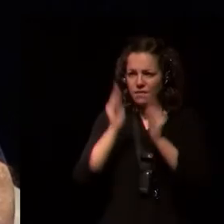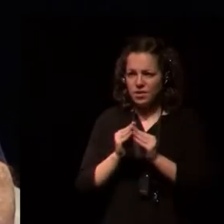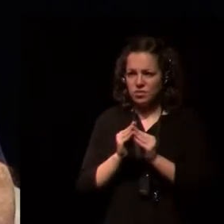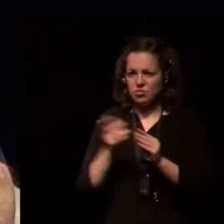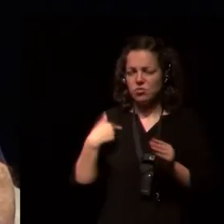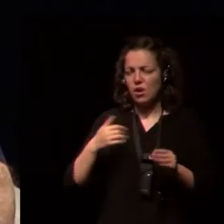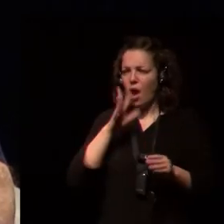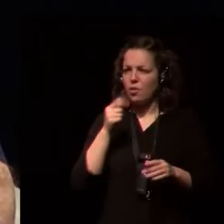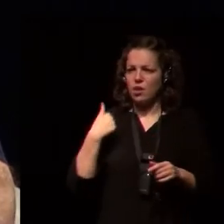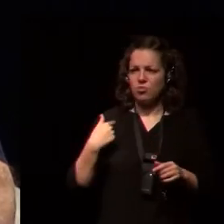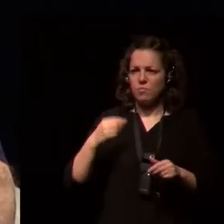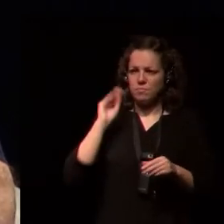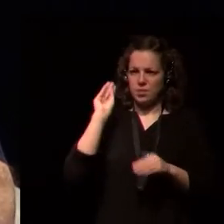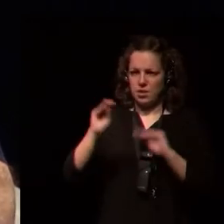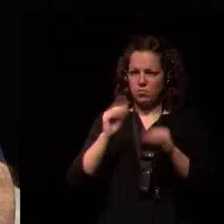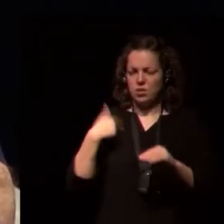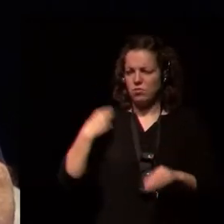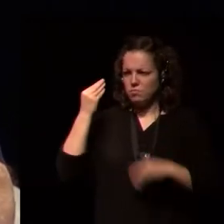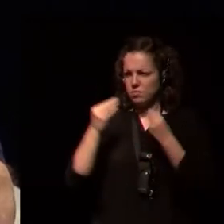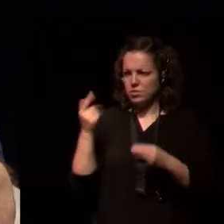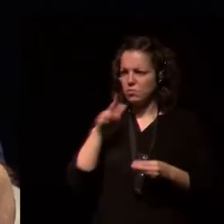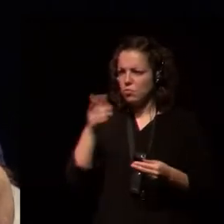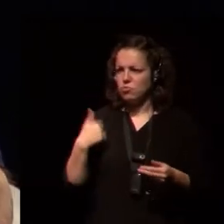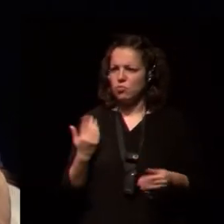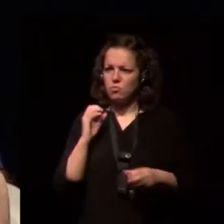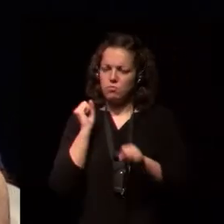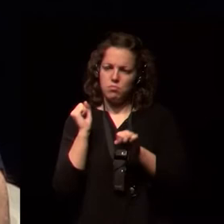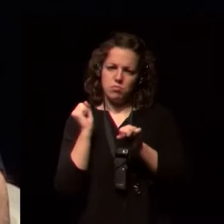porque yo empecé a trabajar en un momento